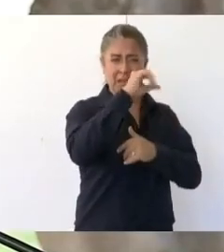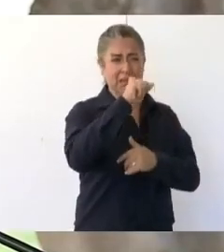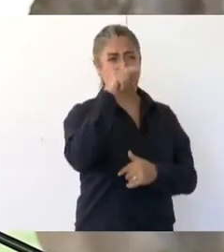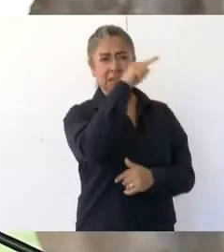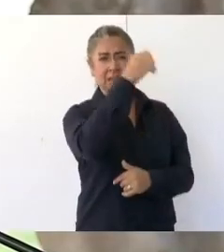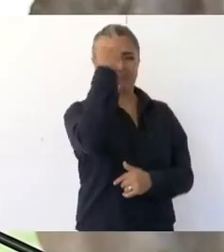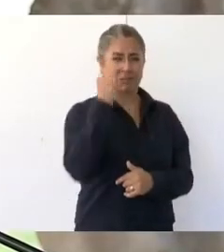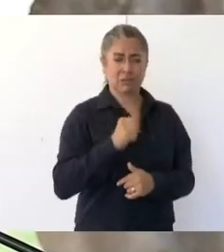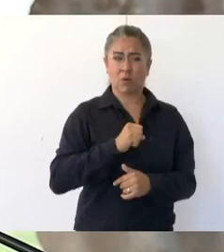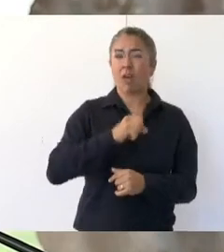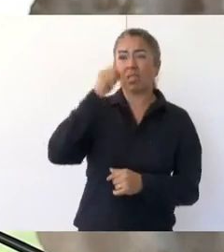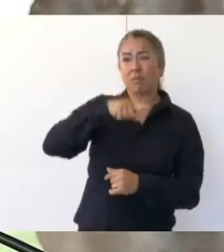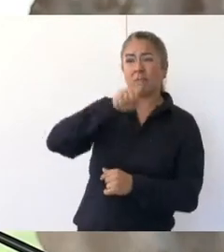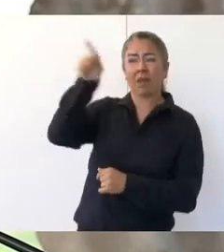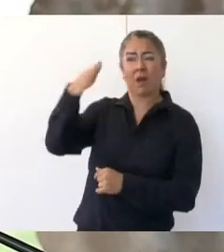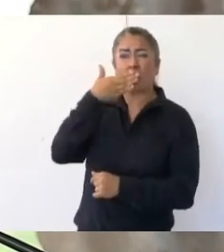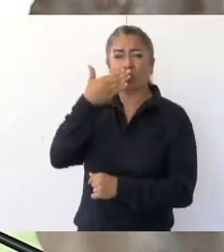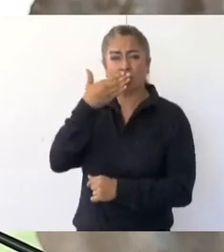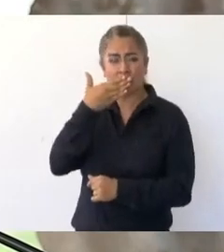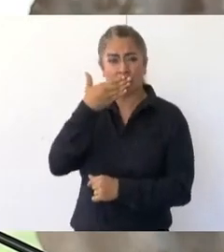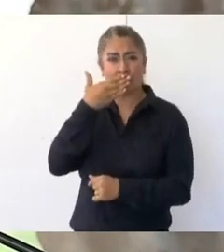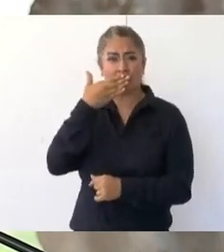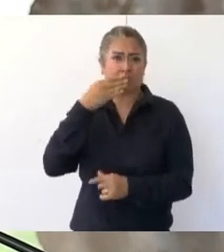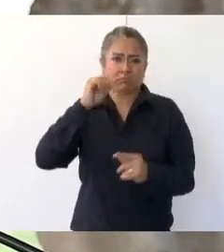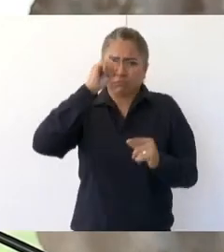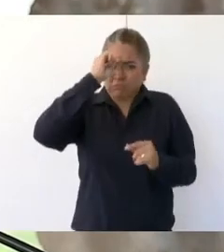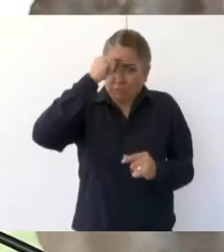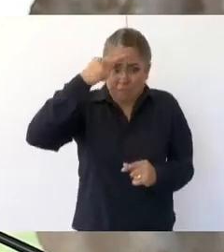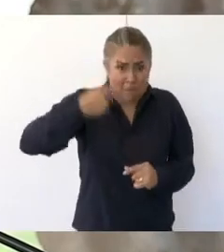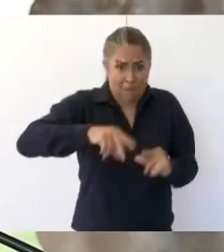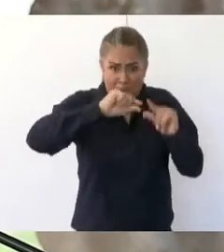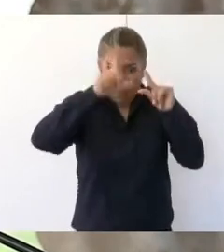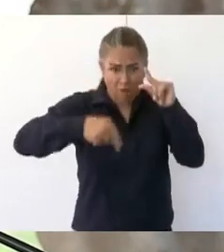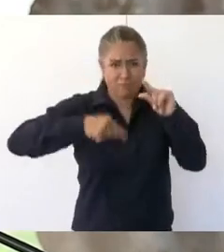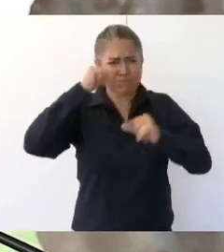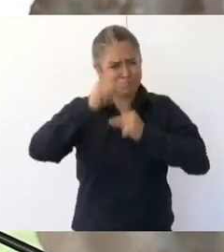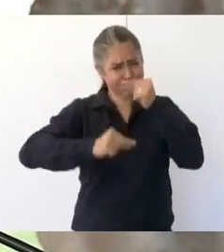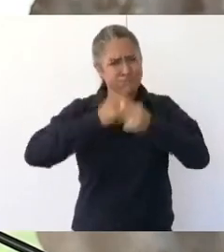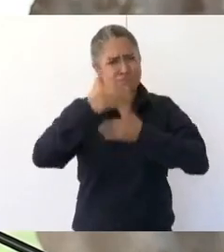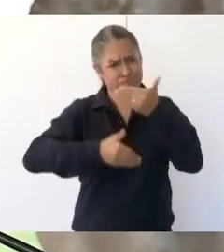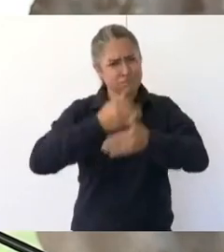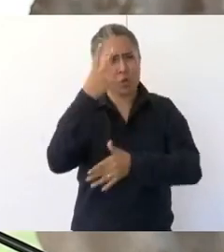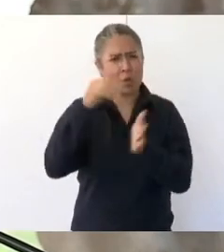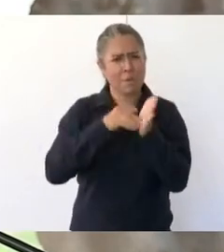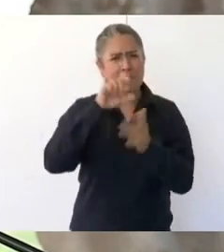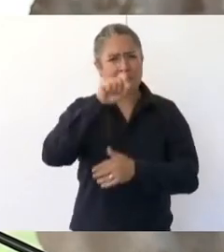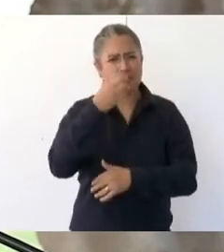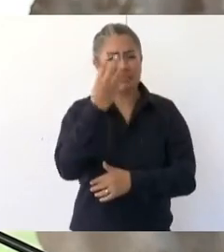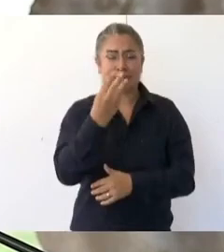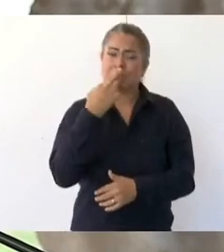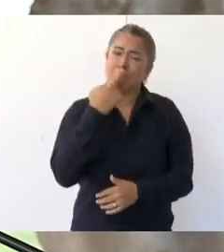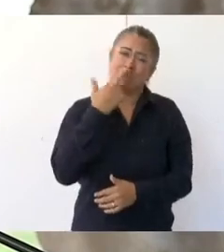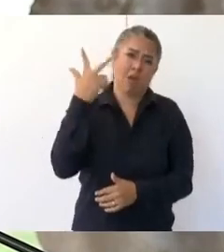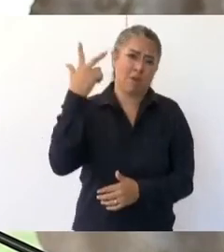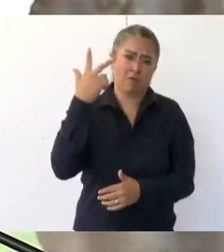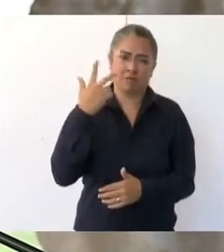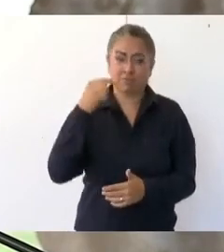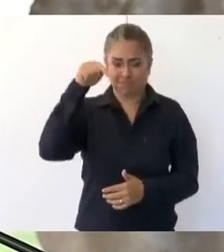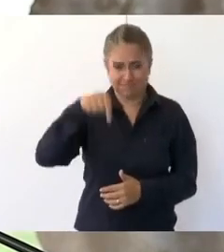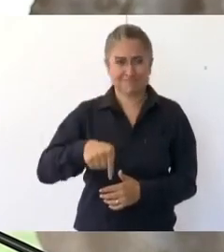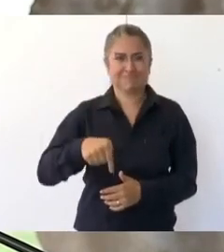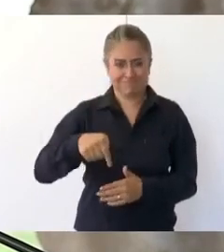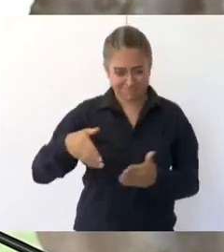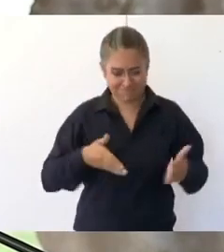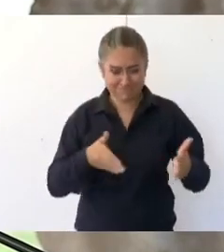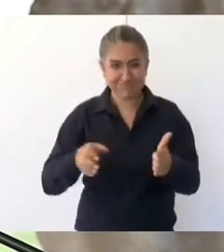yaquis en Sonora, el Gobierno de México también avanza a paso firme para concluir en 2023 el Canal